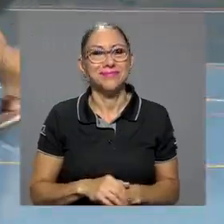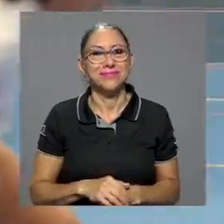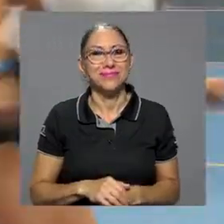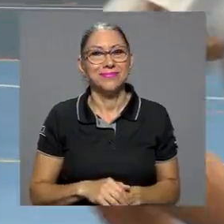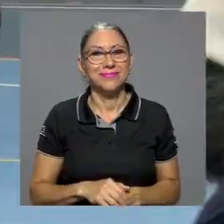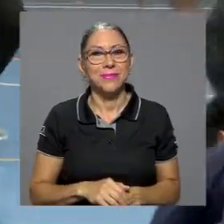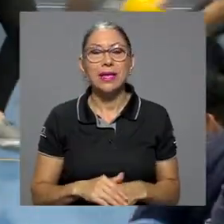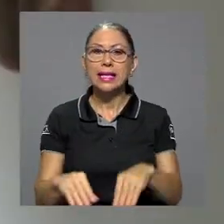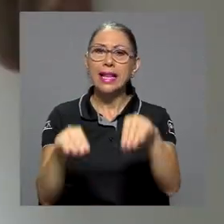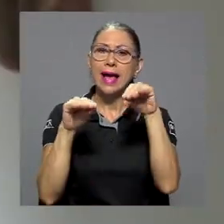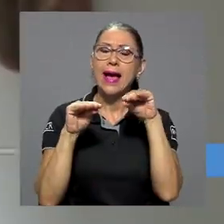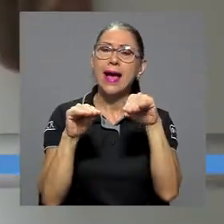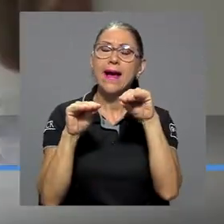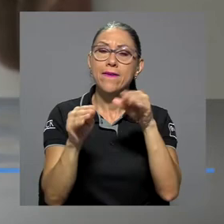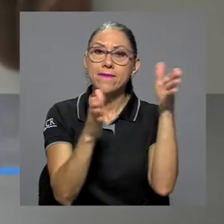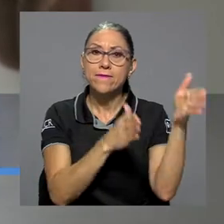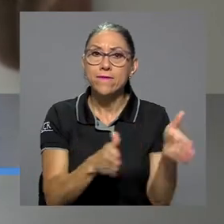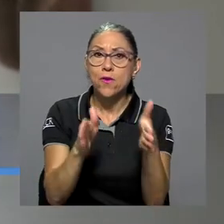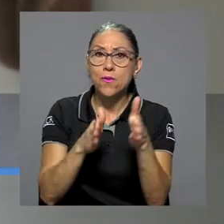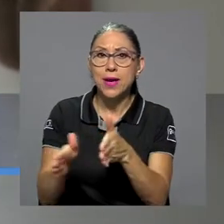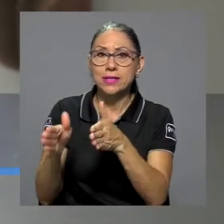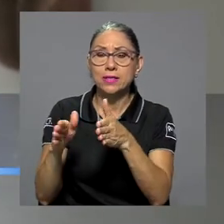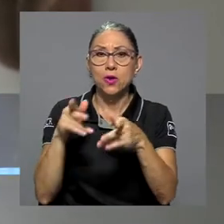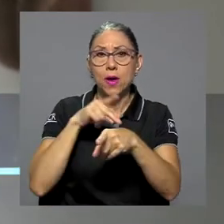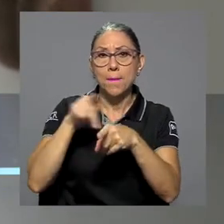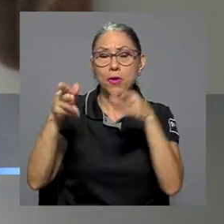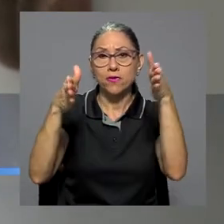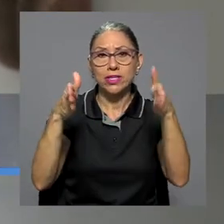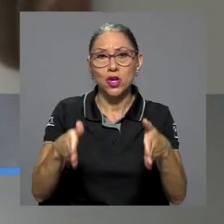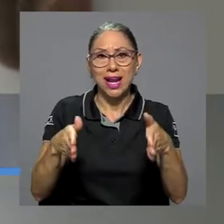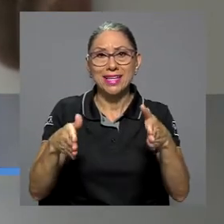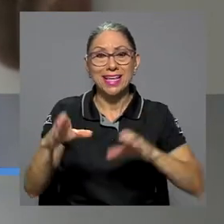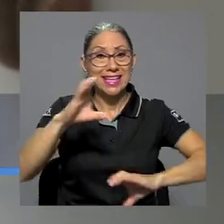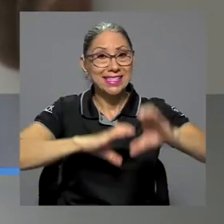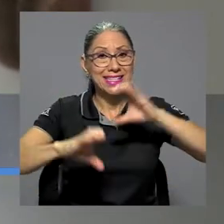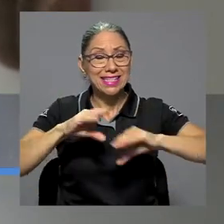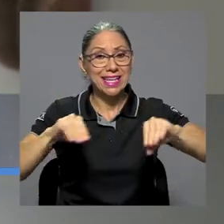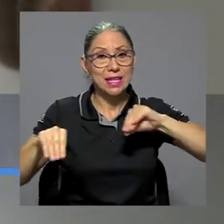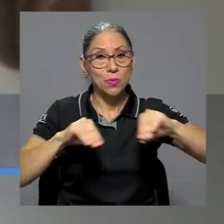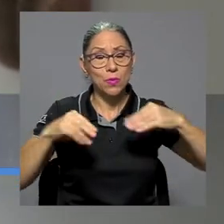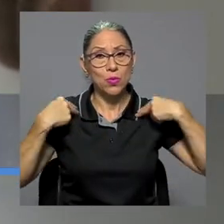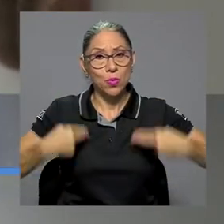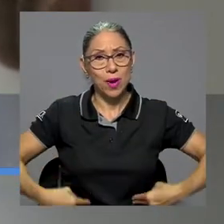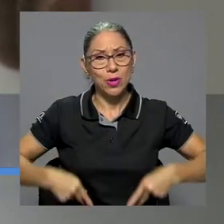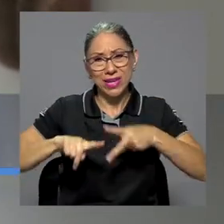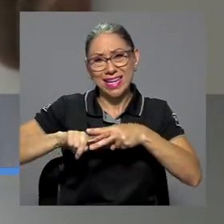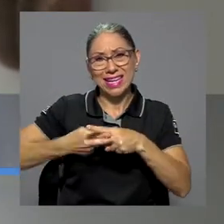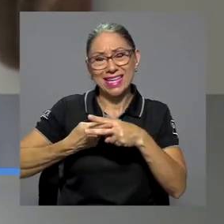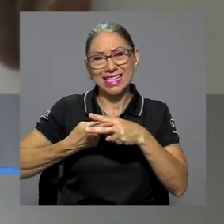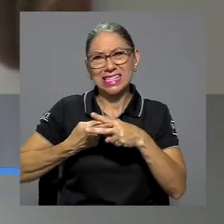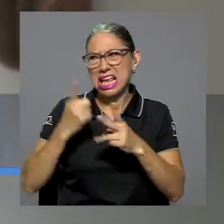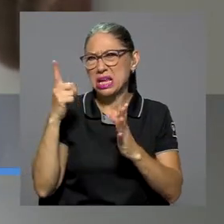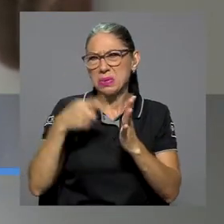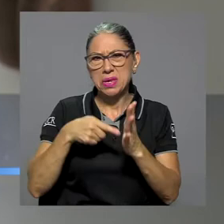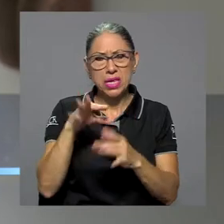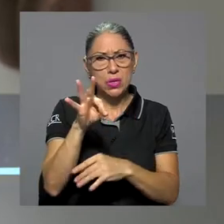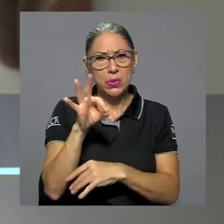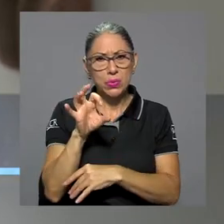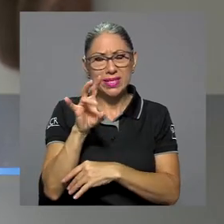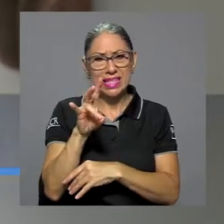La formación en profesionales del área de ciencias del movimiento humano inicia por el año